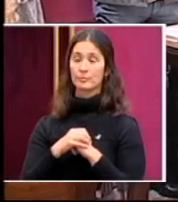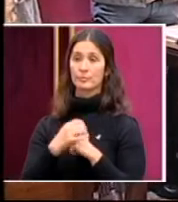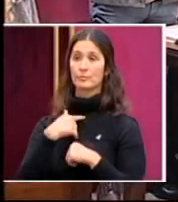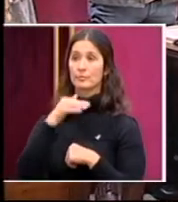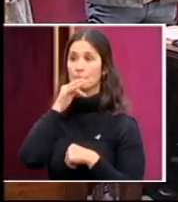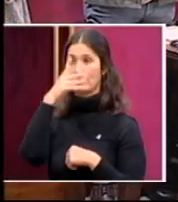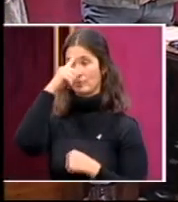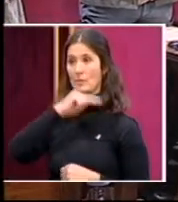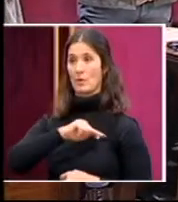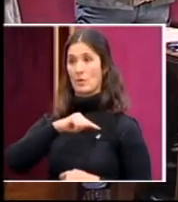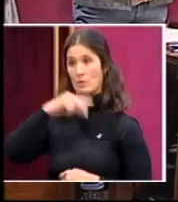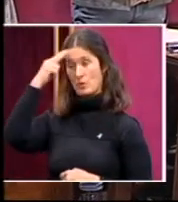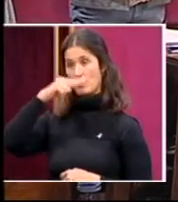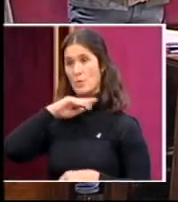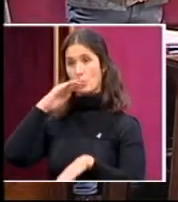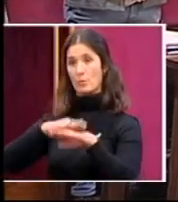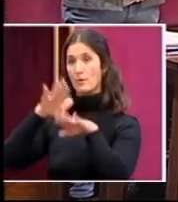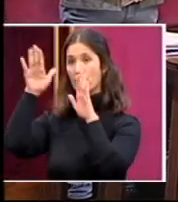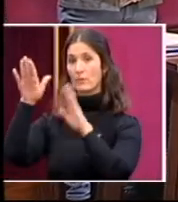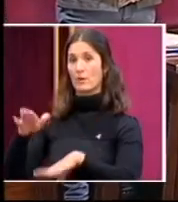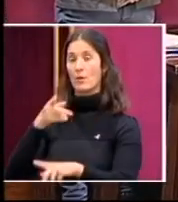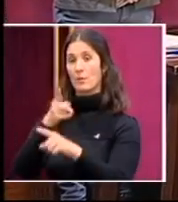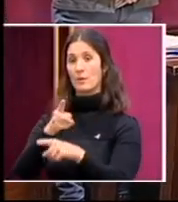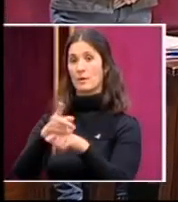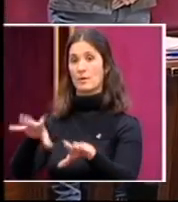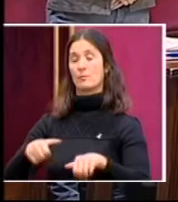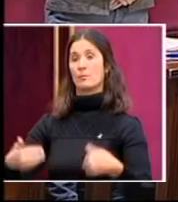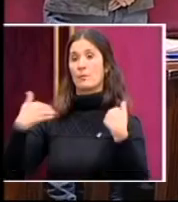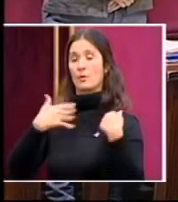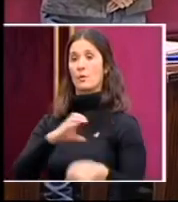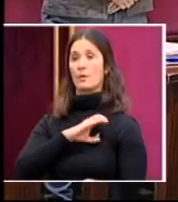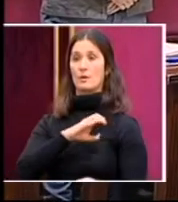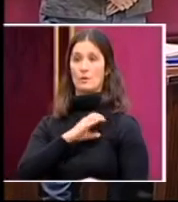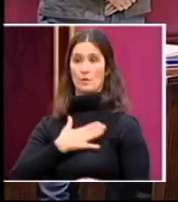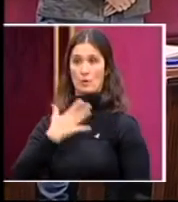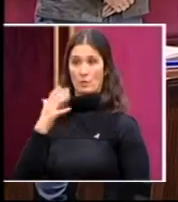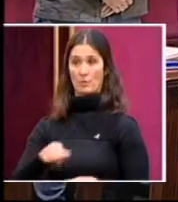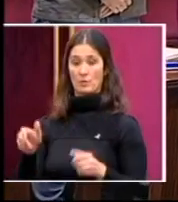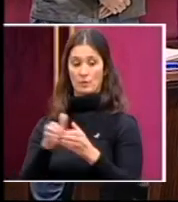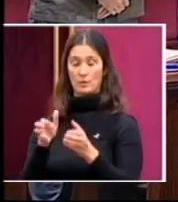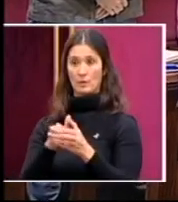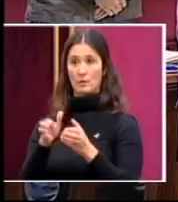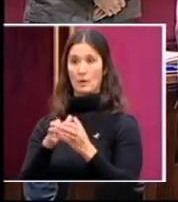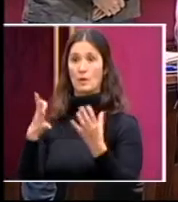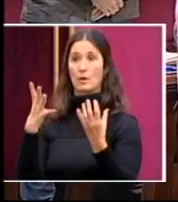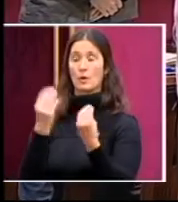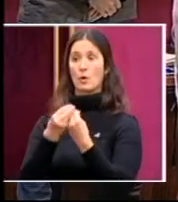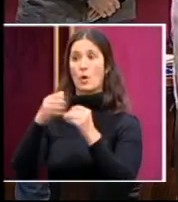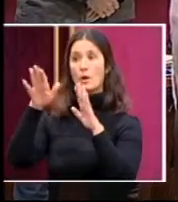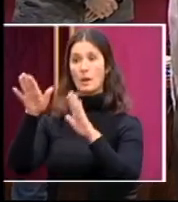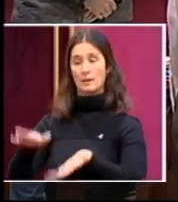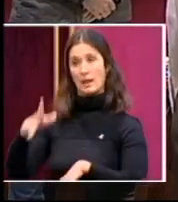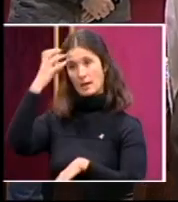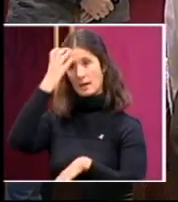Prometo por mi conciencia y honor cumplir fielmente las obligaciones del cargo de concejal del excelentísimo Ayuntamiento de Granada, con lealtad al